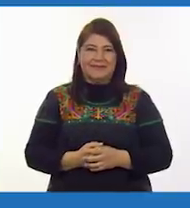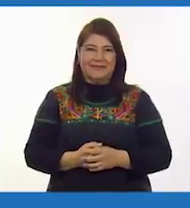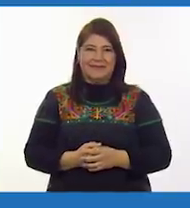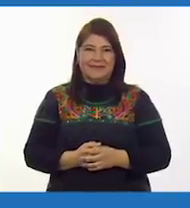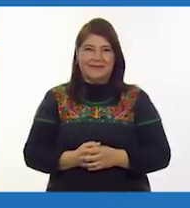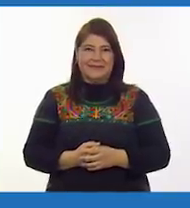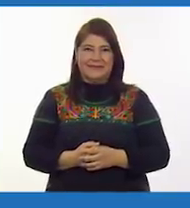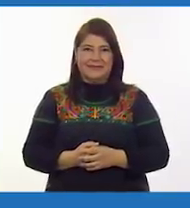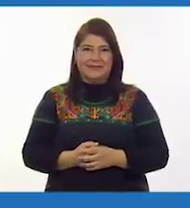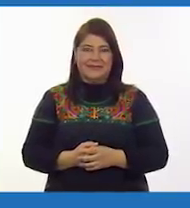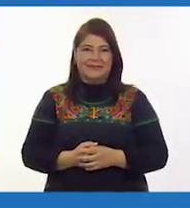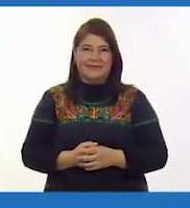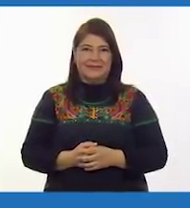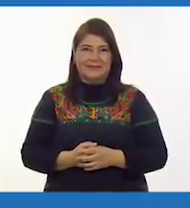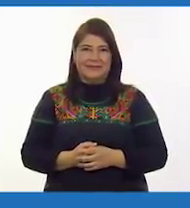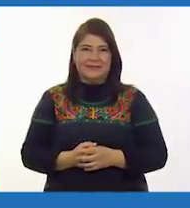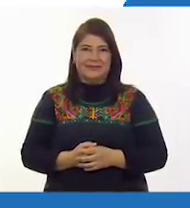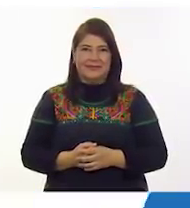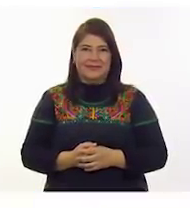conaliteg.cep.gov.mx.